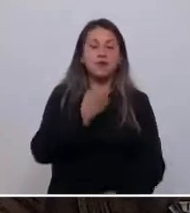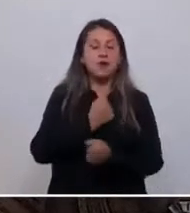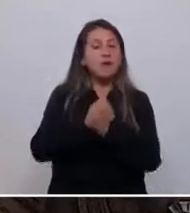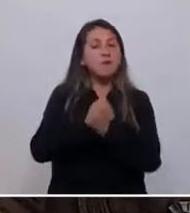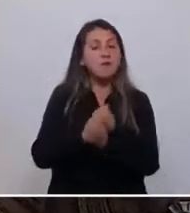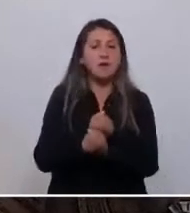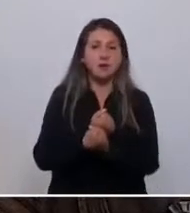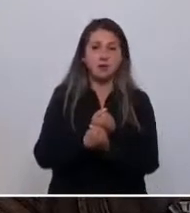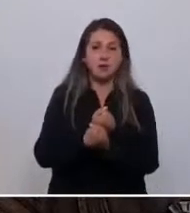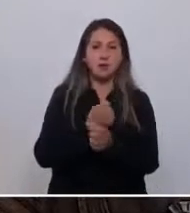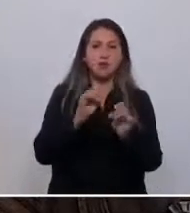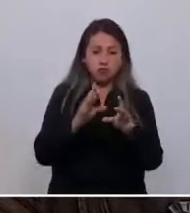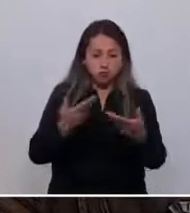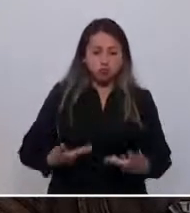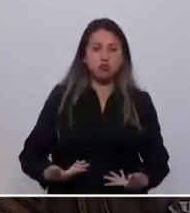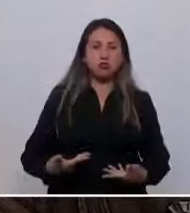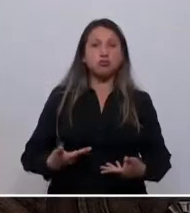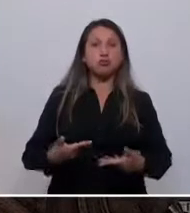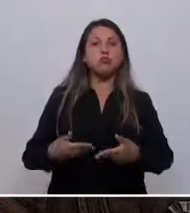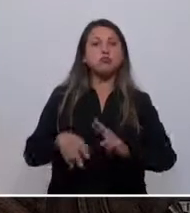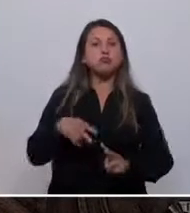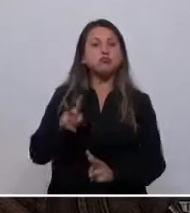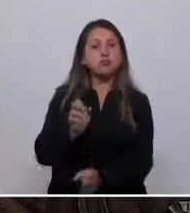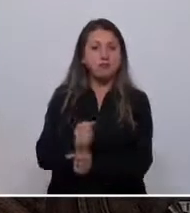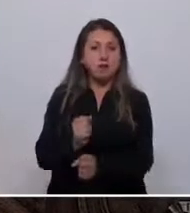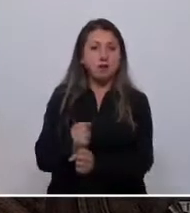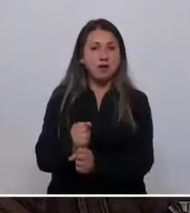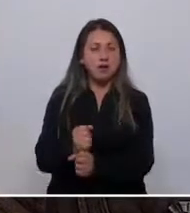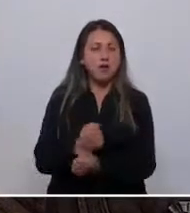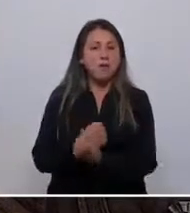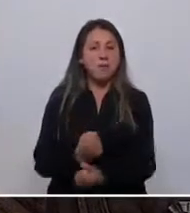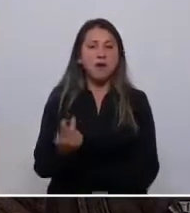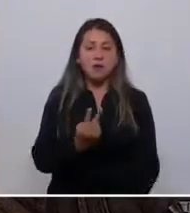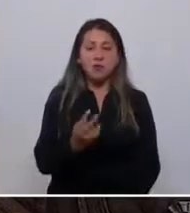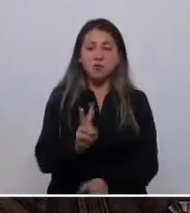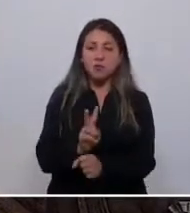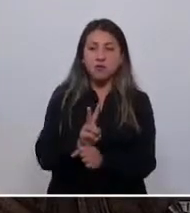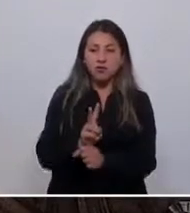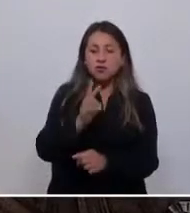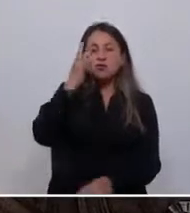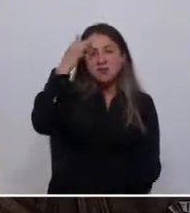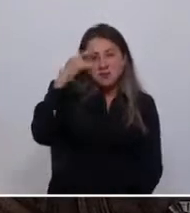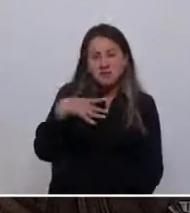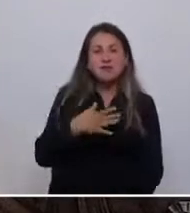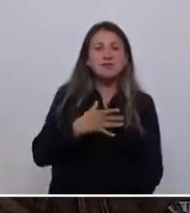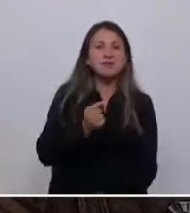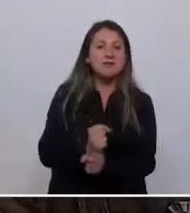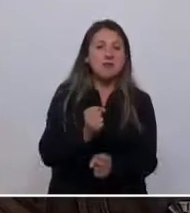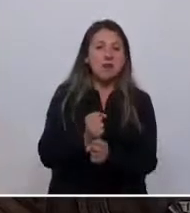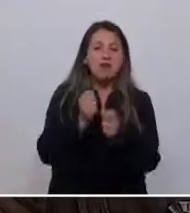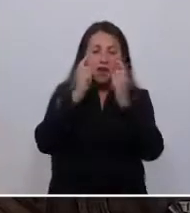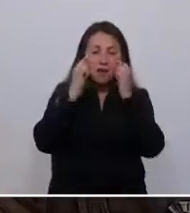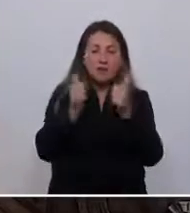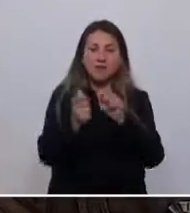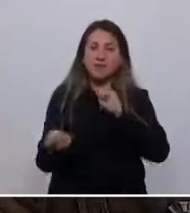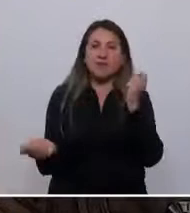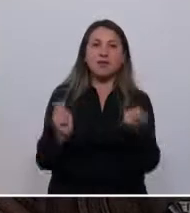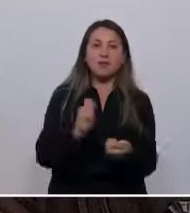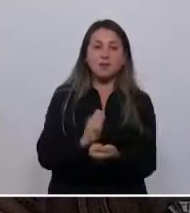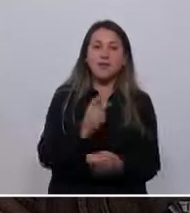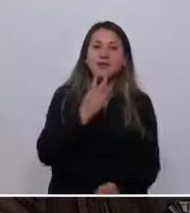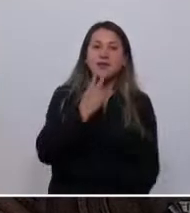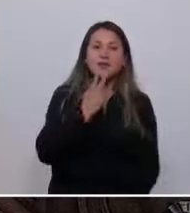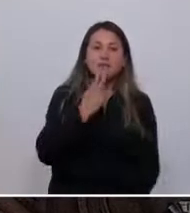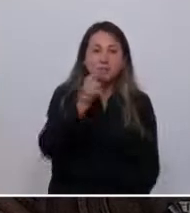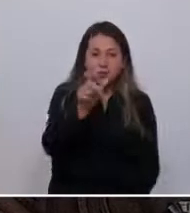que es y lo que hace. Un profesor reconoce en su labor la capacidad de cambiar la vida de